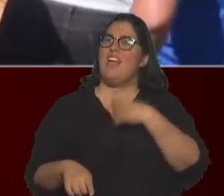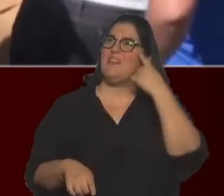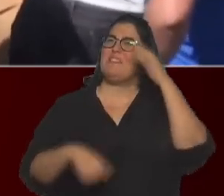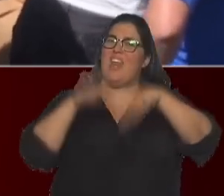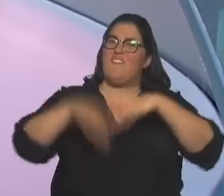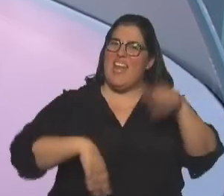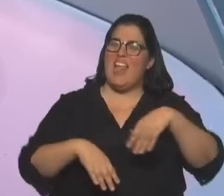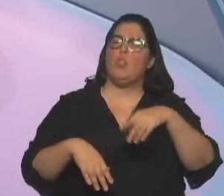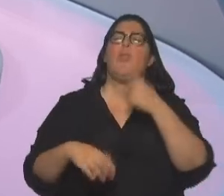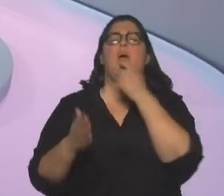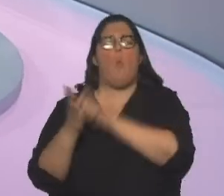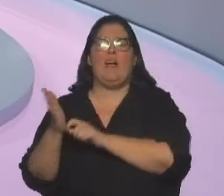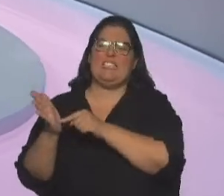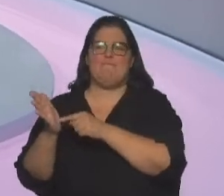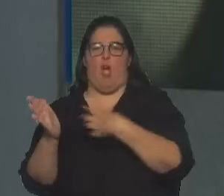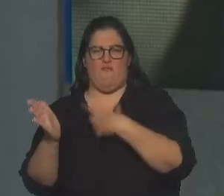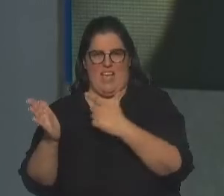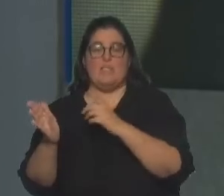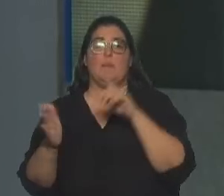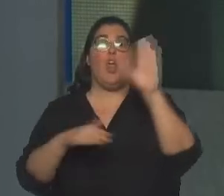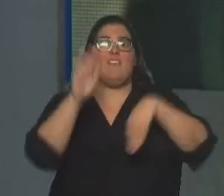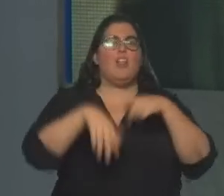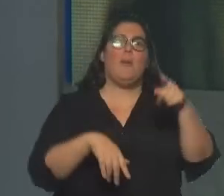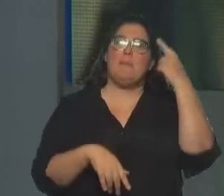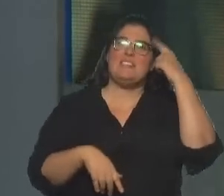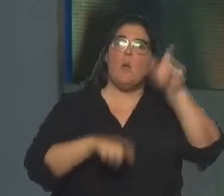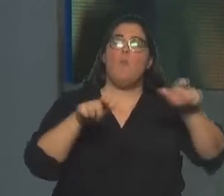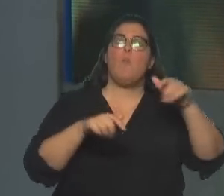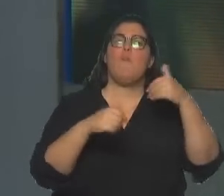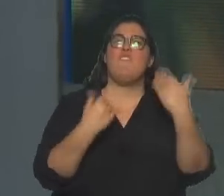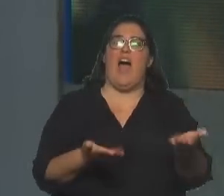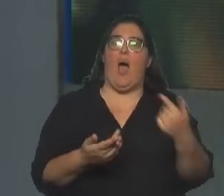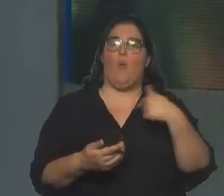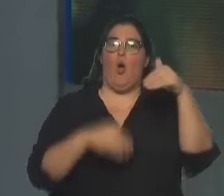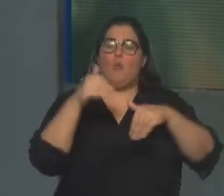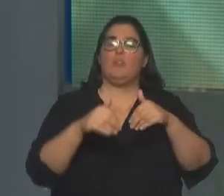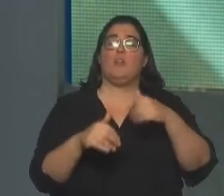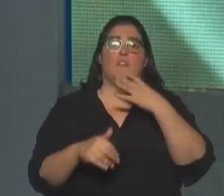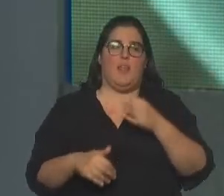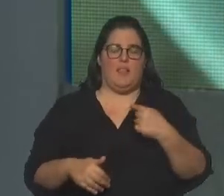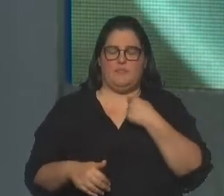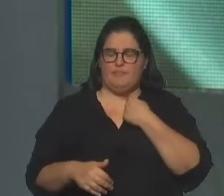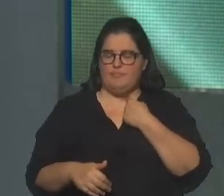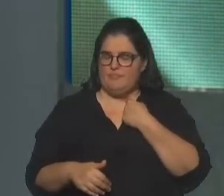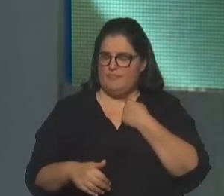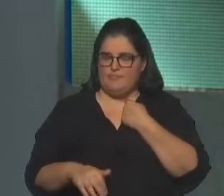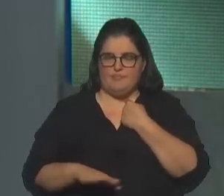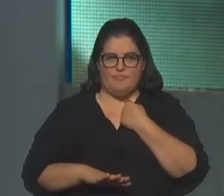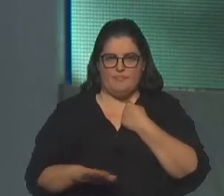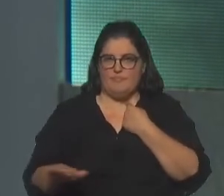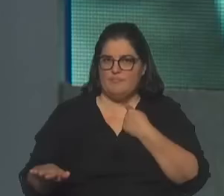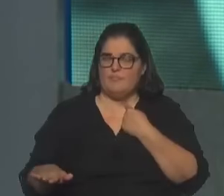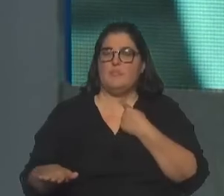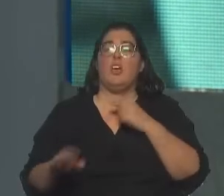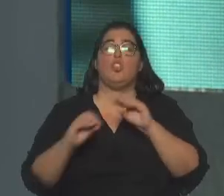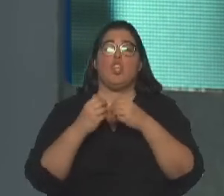tanta confianza por las encuestas, pero él pensaba que iba a ganar el referéndum y la verdad que fue como un cachetazo porque en todas las preguntas, en las